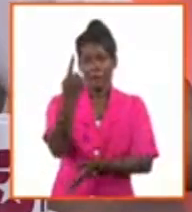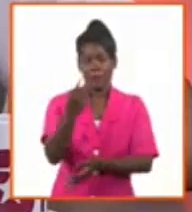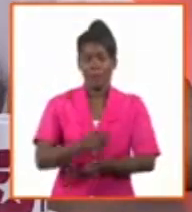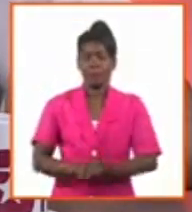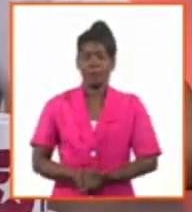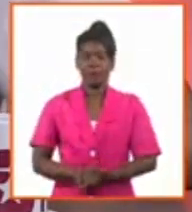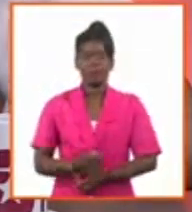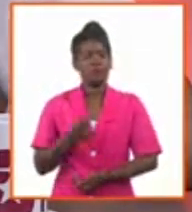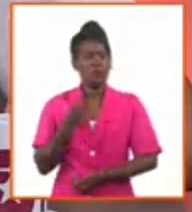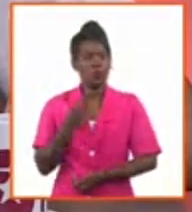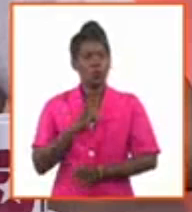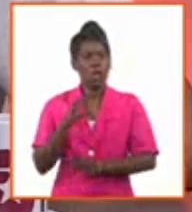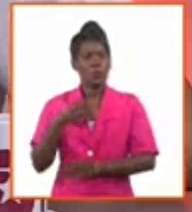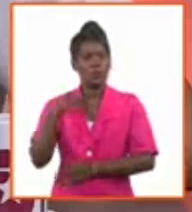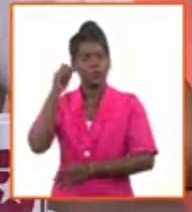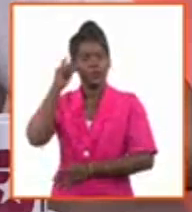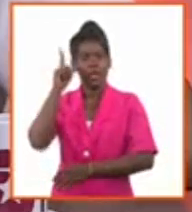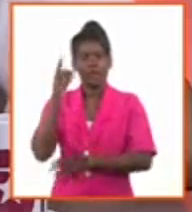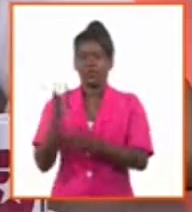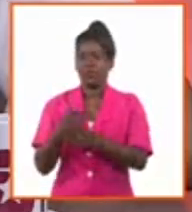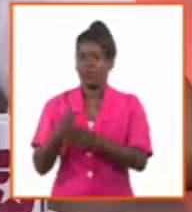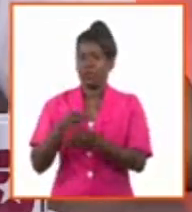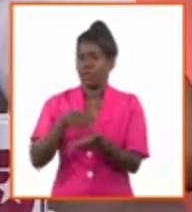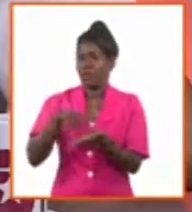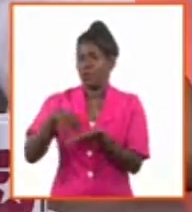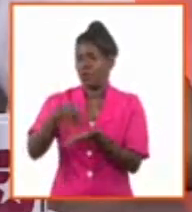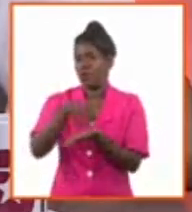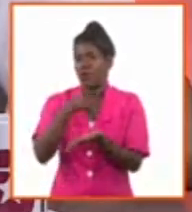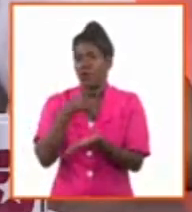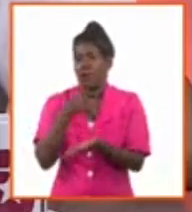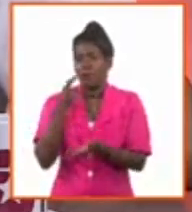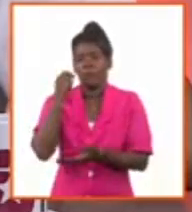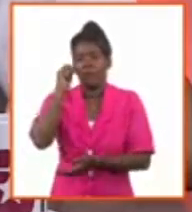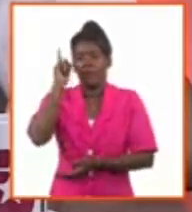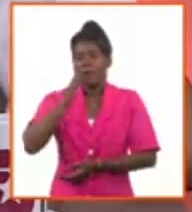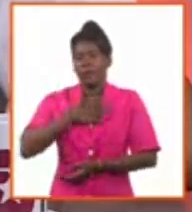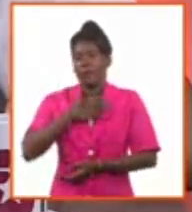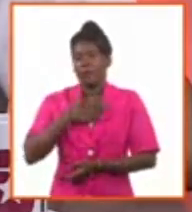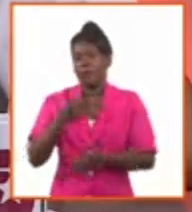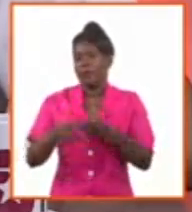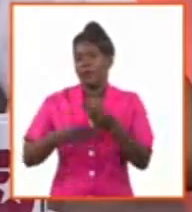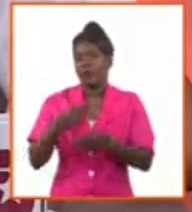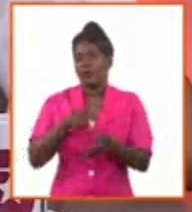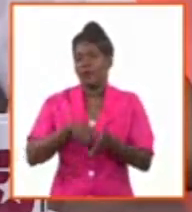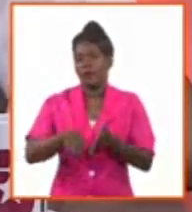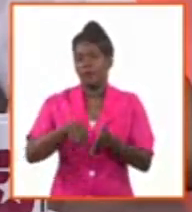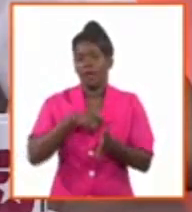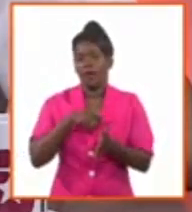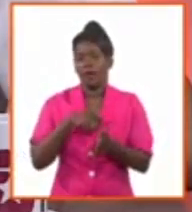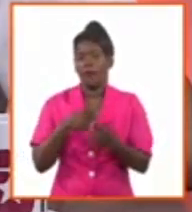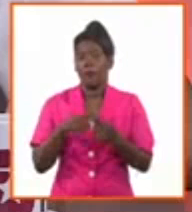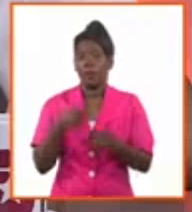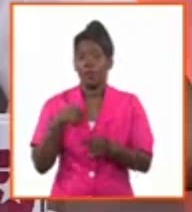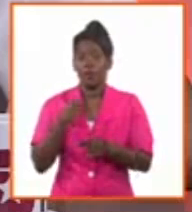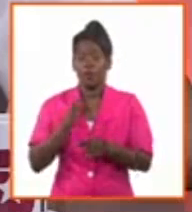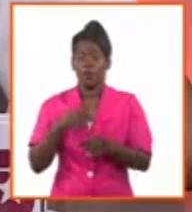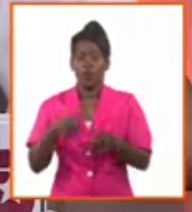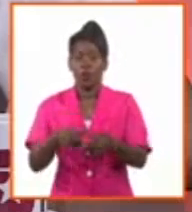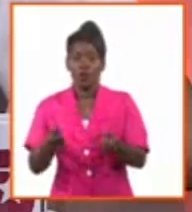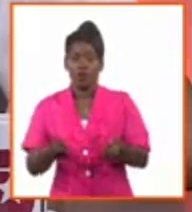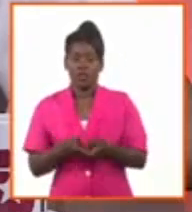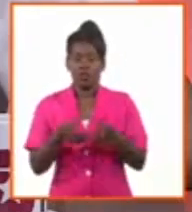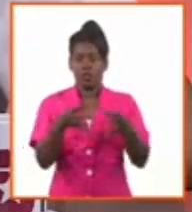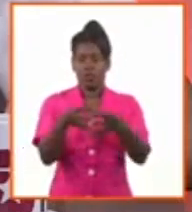cada uno. Y así lo hemos hecho con diferentes servicios, incluso hemos tenido como iniciativa hacer estos propios congresos de